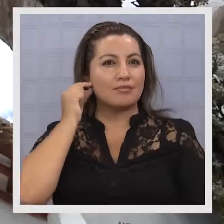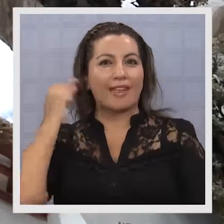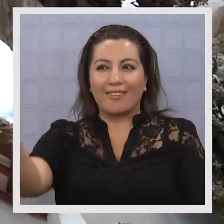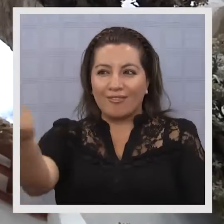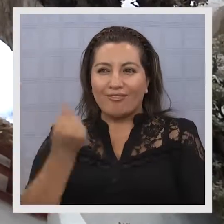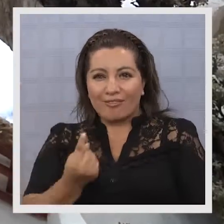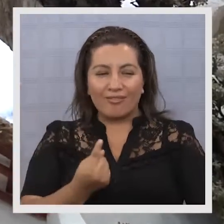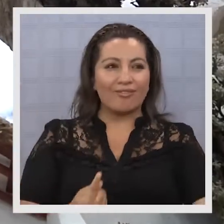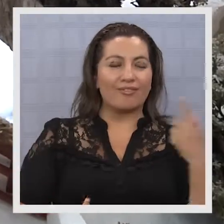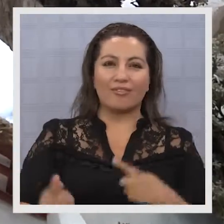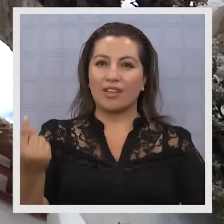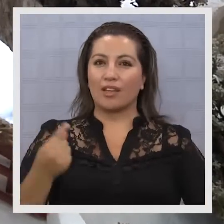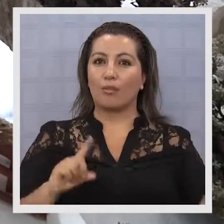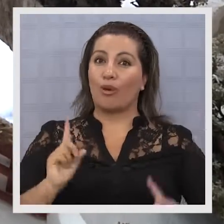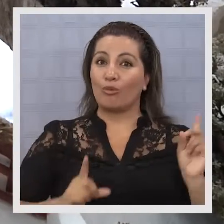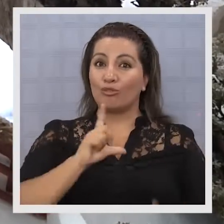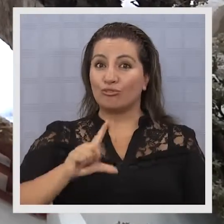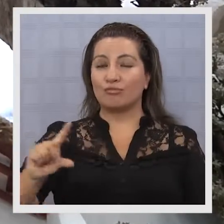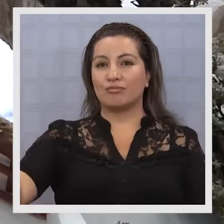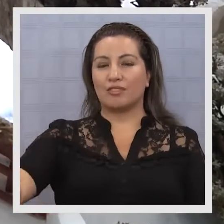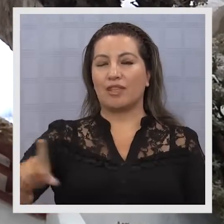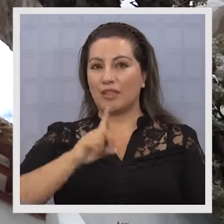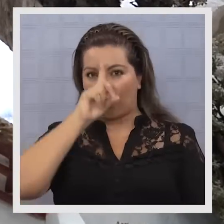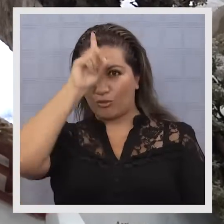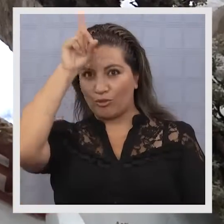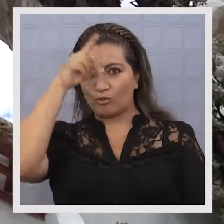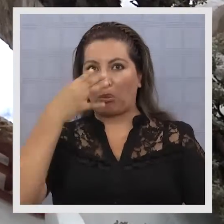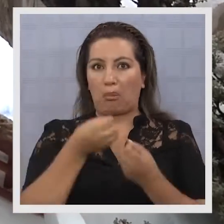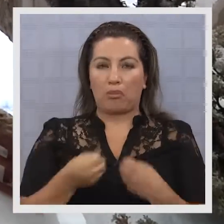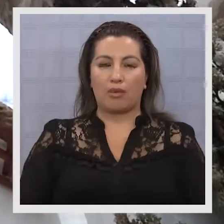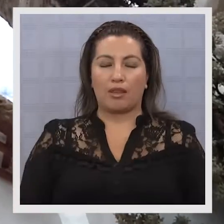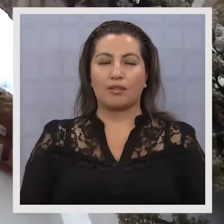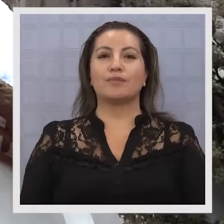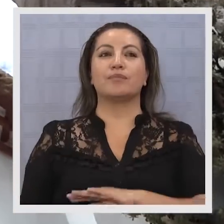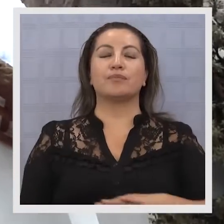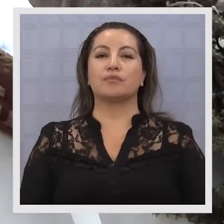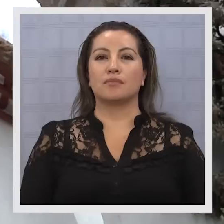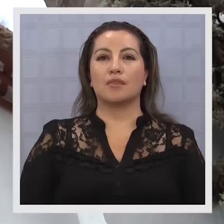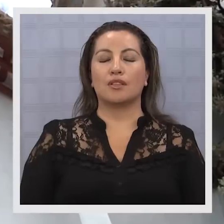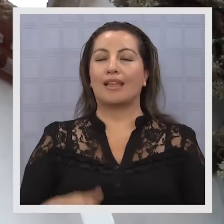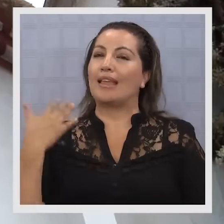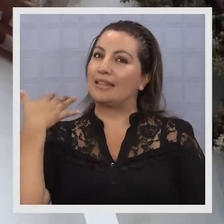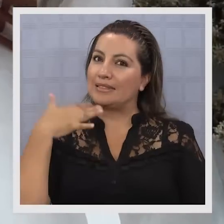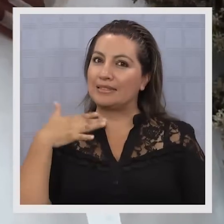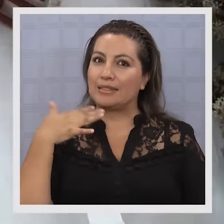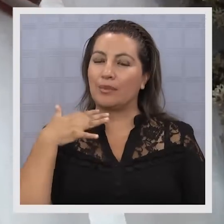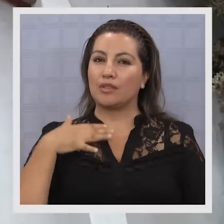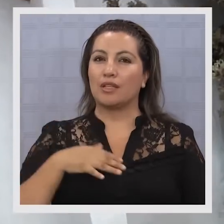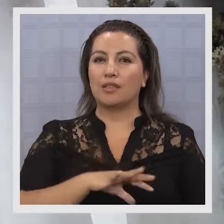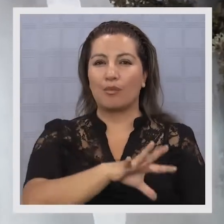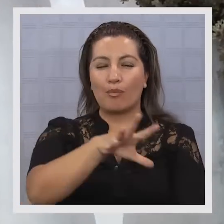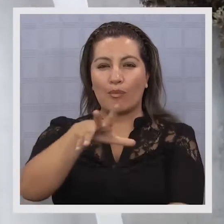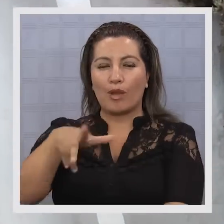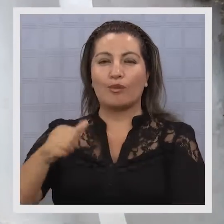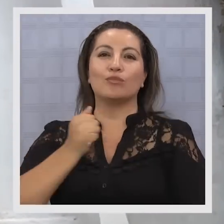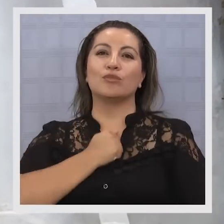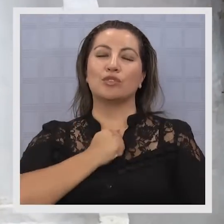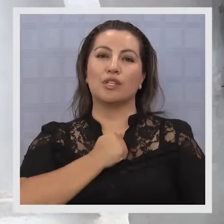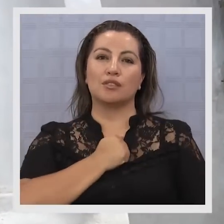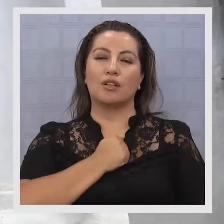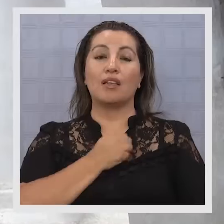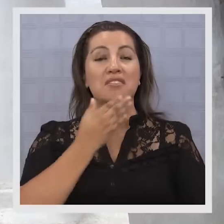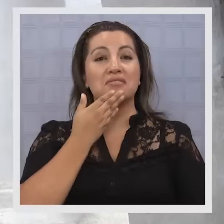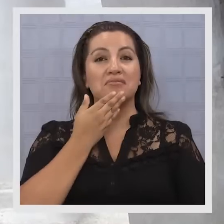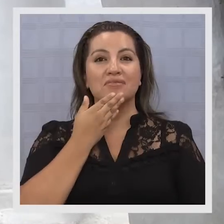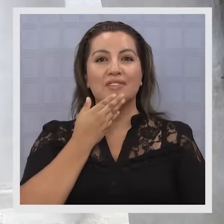vuelva a su tierra, que se está perdiendo todas estas costumbres. La comunidad estima que esta obra, más allá de la importancia para el mundo católico,